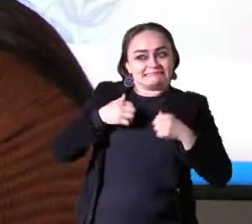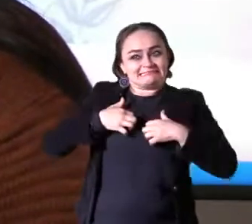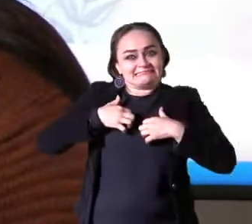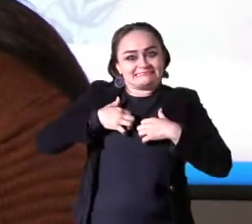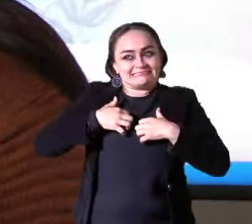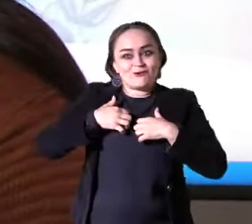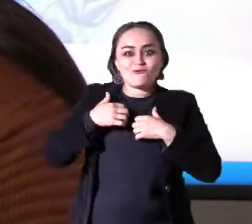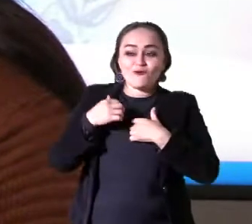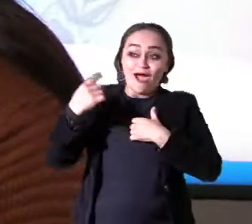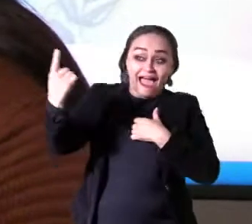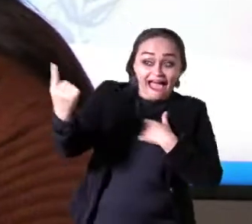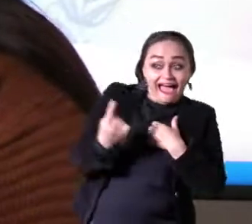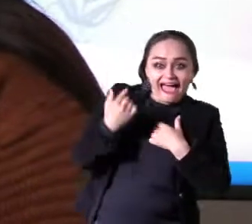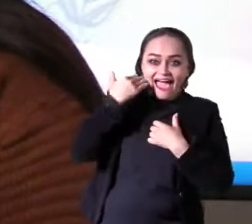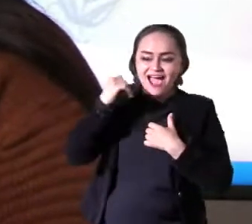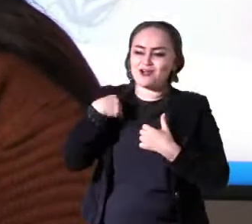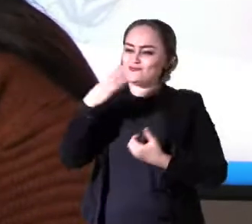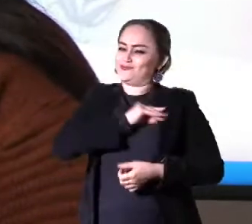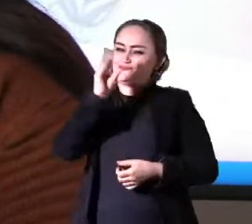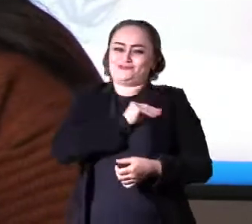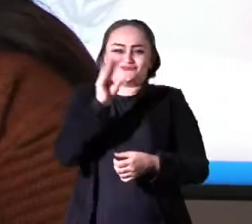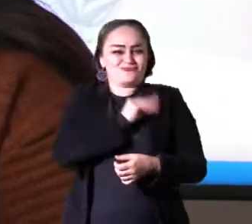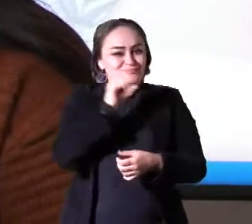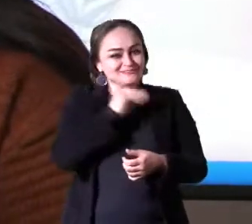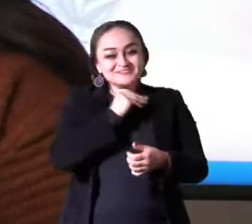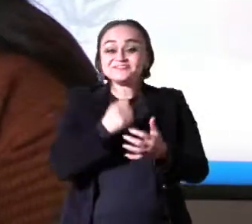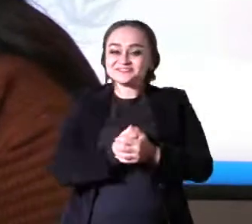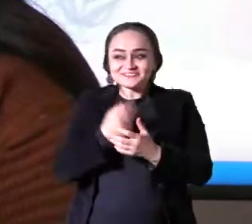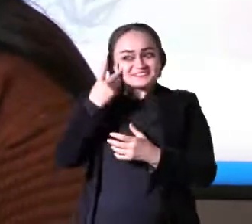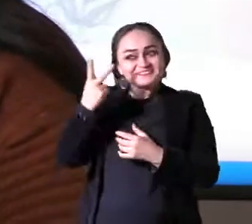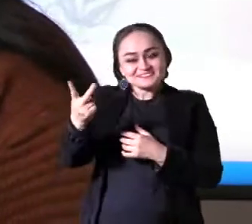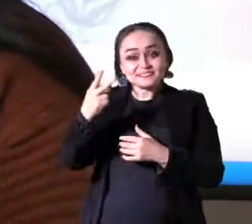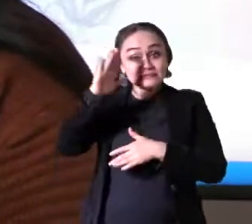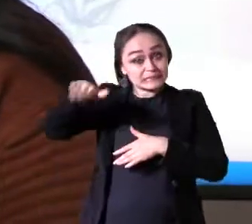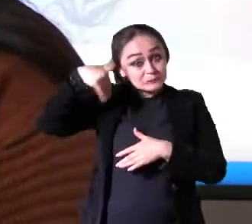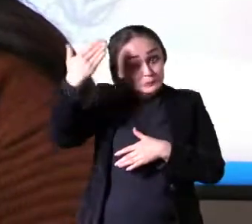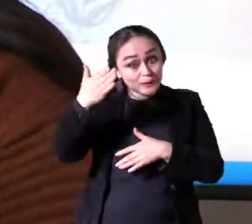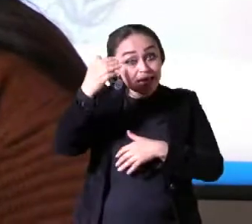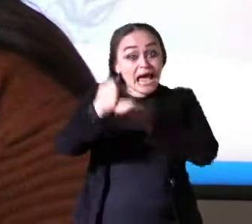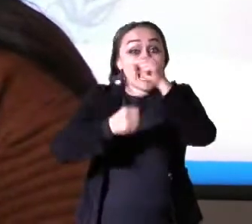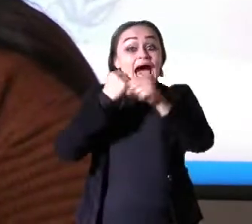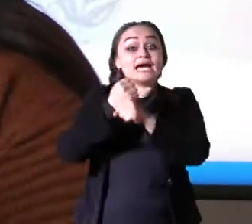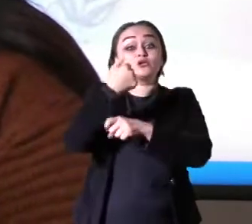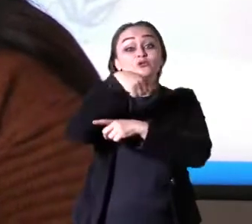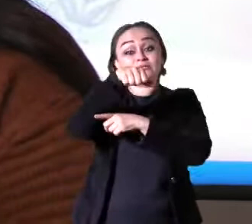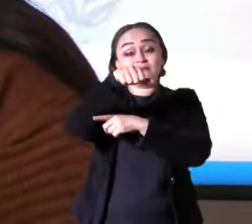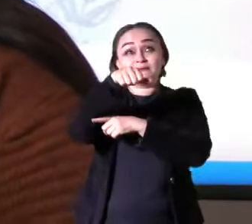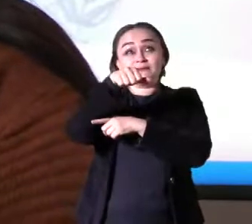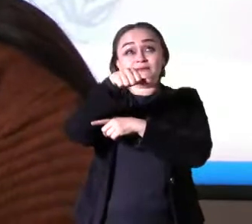dicha tenerla cerca de repente el 19 de septiembre